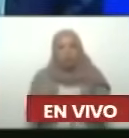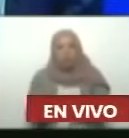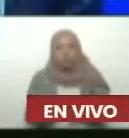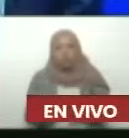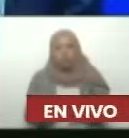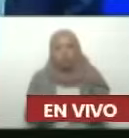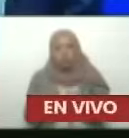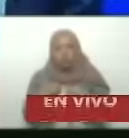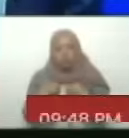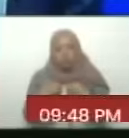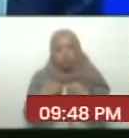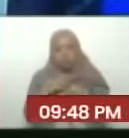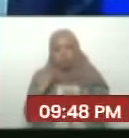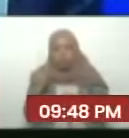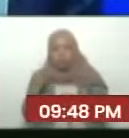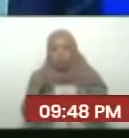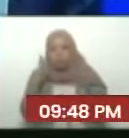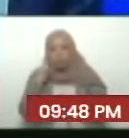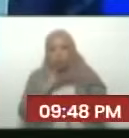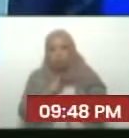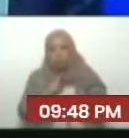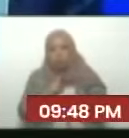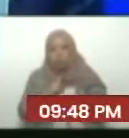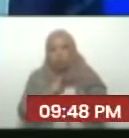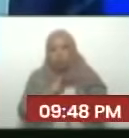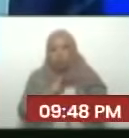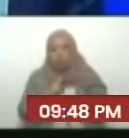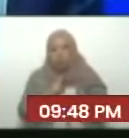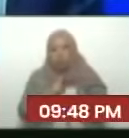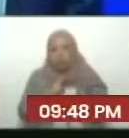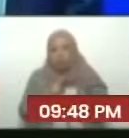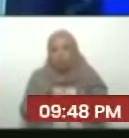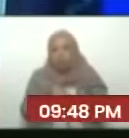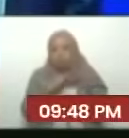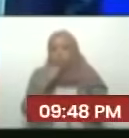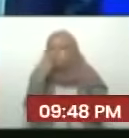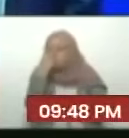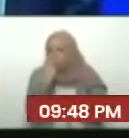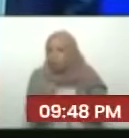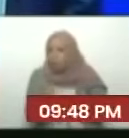con ropa prestada, Simón Bolívar. Y el otro murió